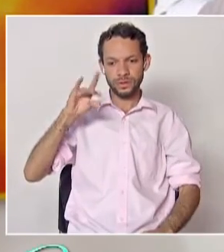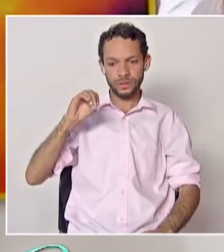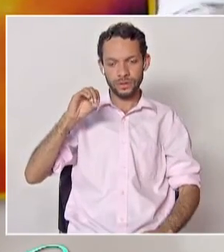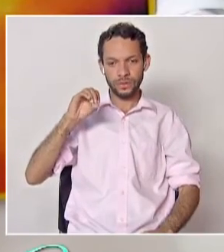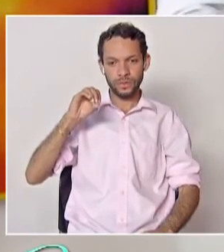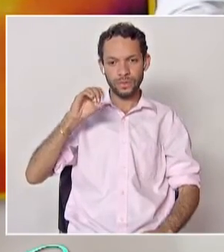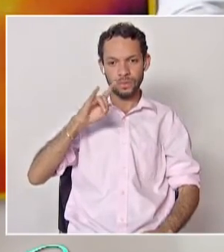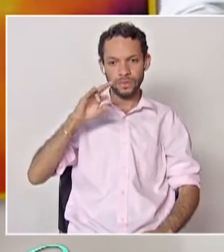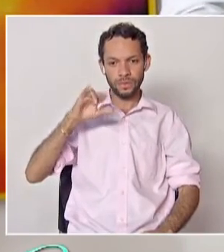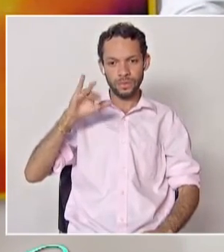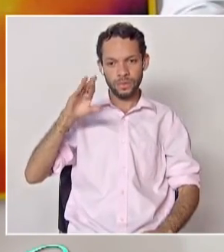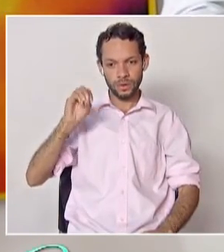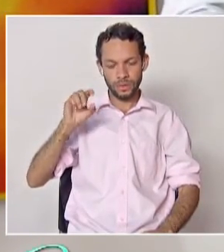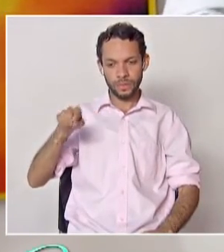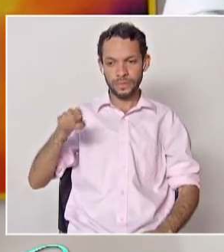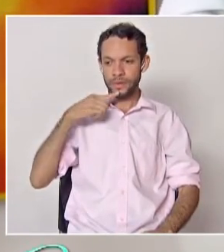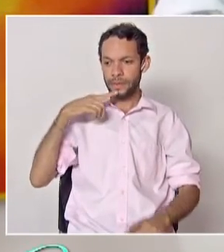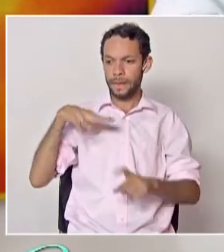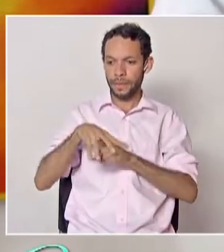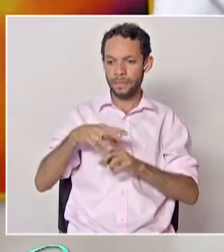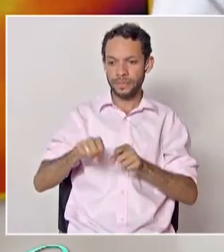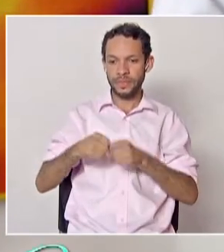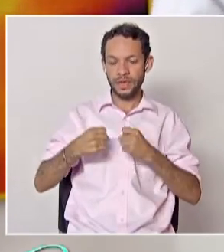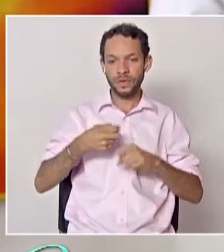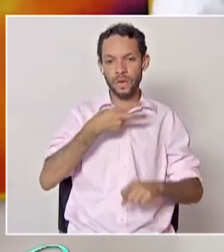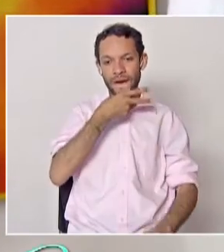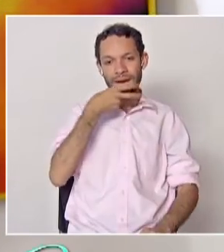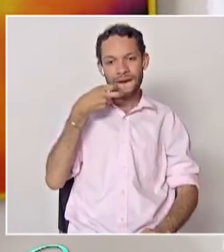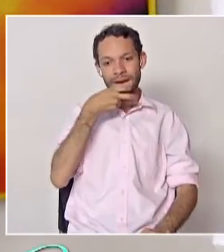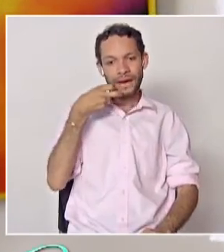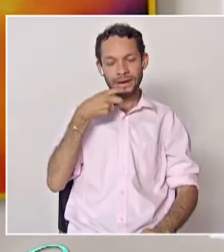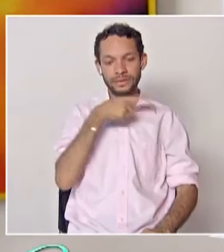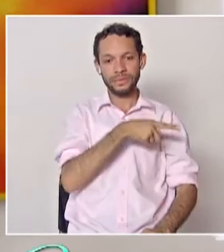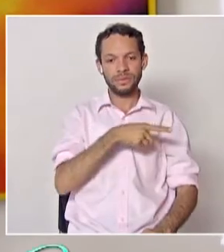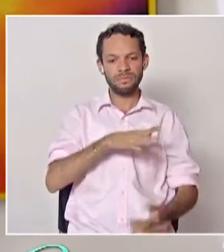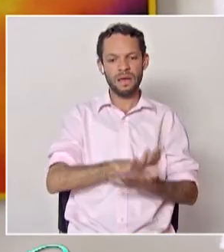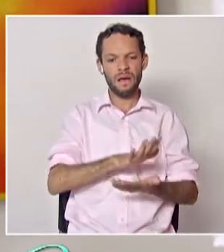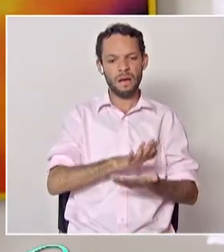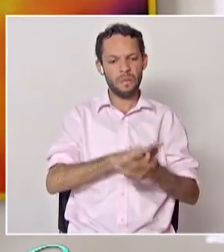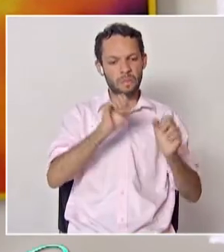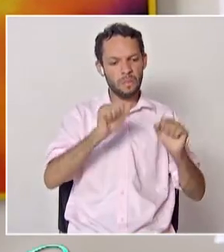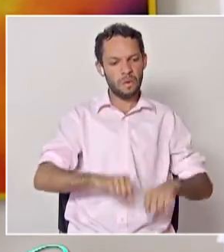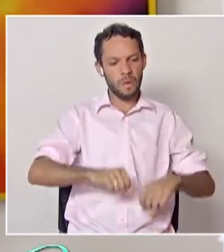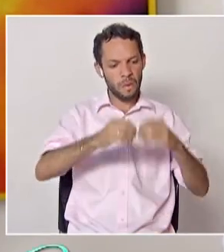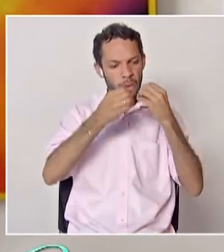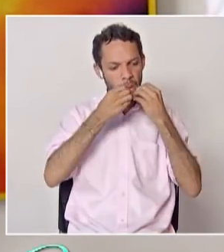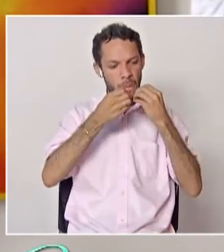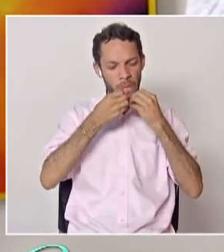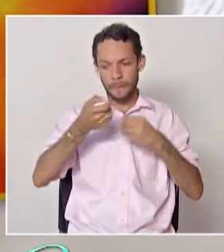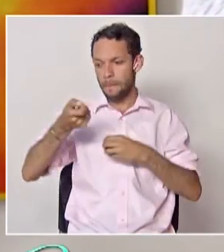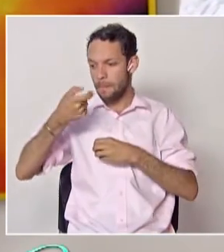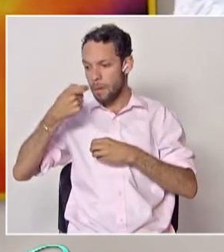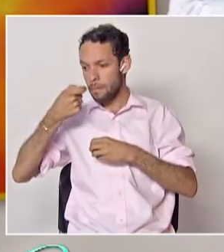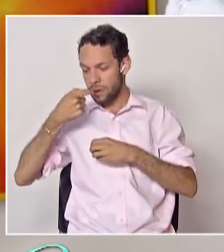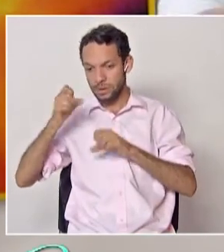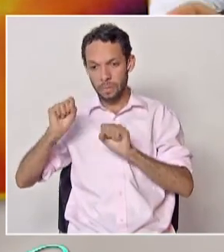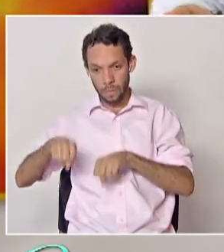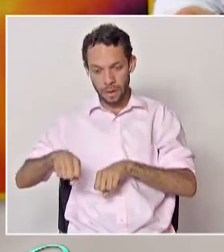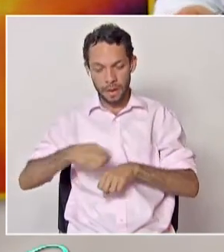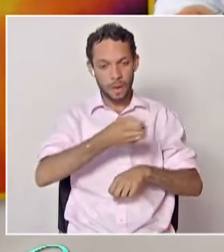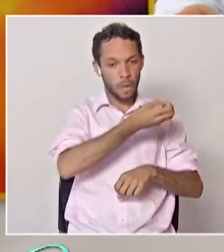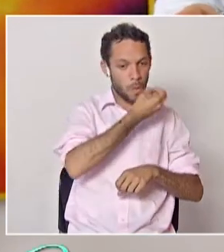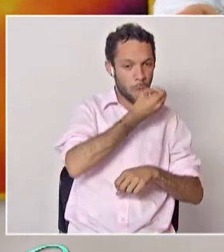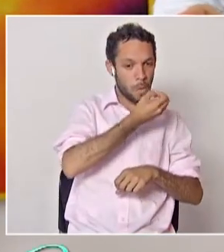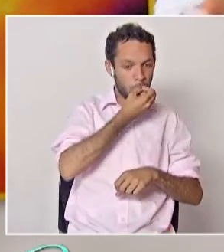araquidónico. ¿Y quién produce el ácido araquidónico? La carne. Tranquilo, coma lo que quiera, tomes estas pastas y tome lo que quiera. Eso no